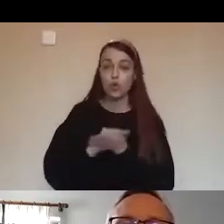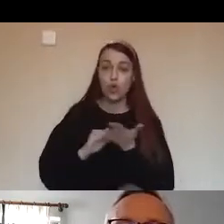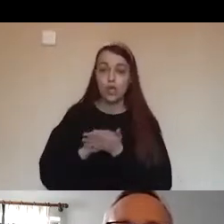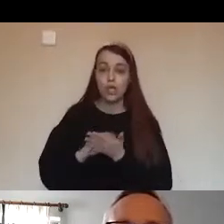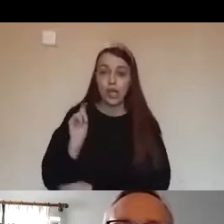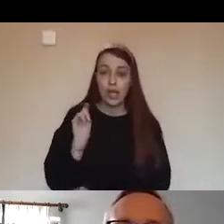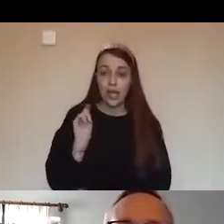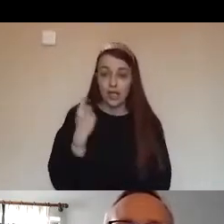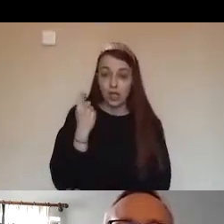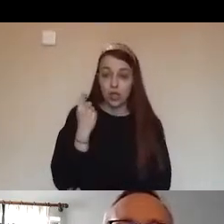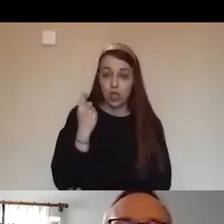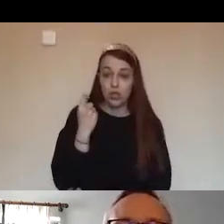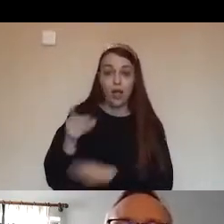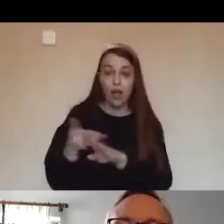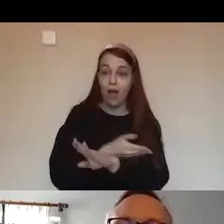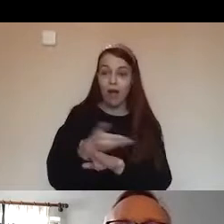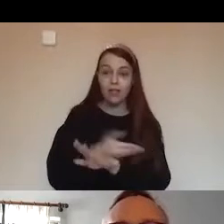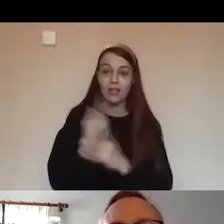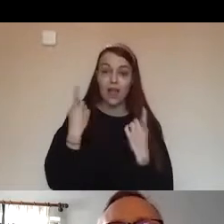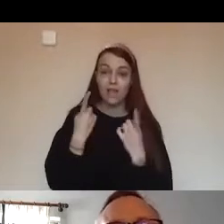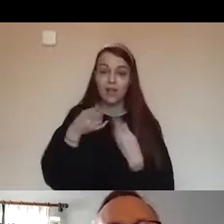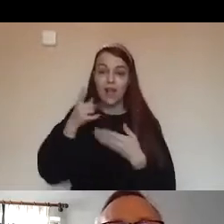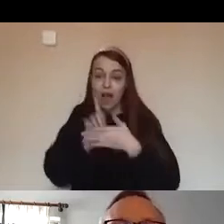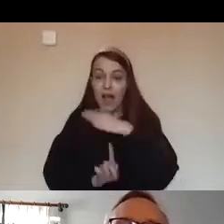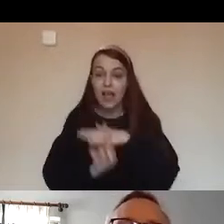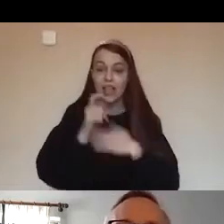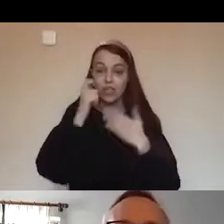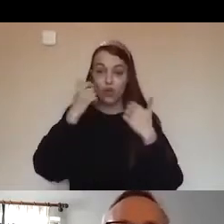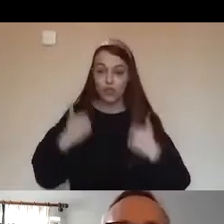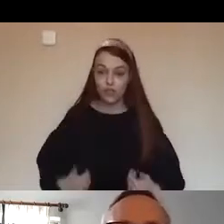exitosas pasan por un acceso físico.